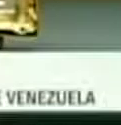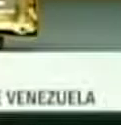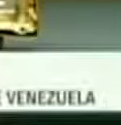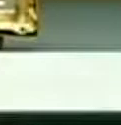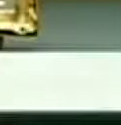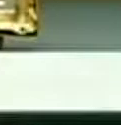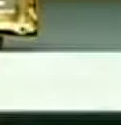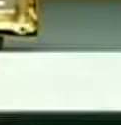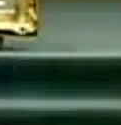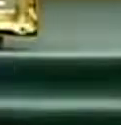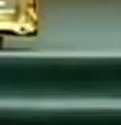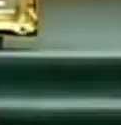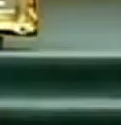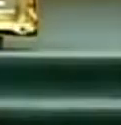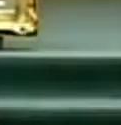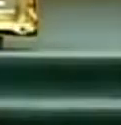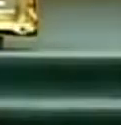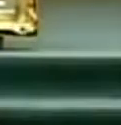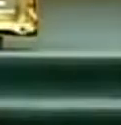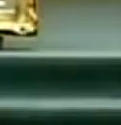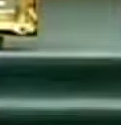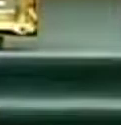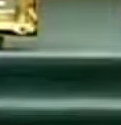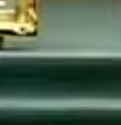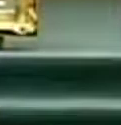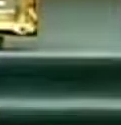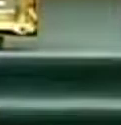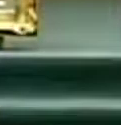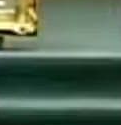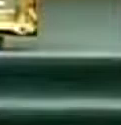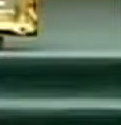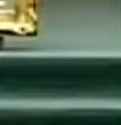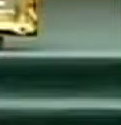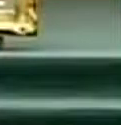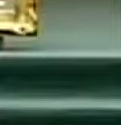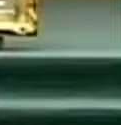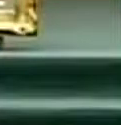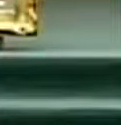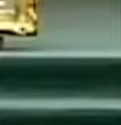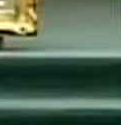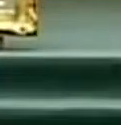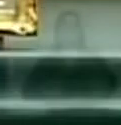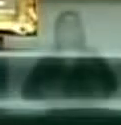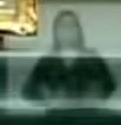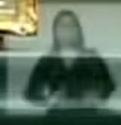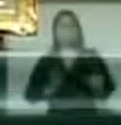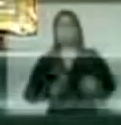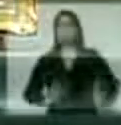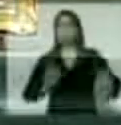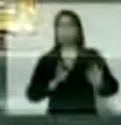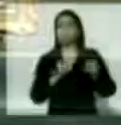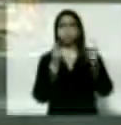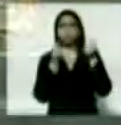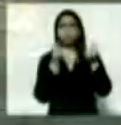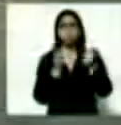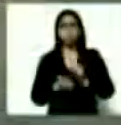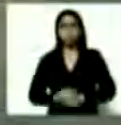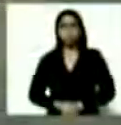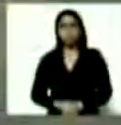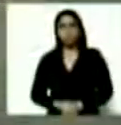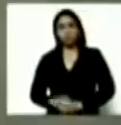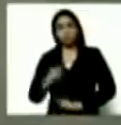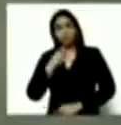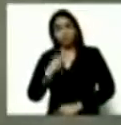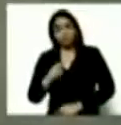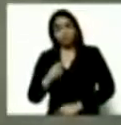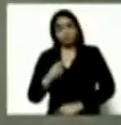Hoy ha sido una mañana, una tarde y una noche intensa para Venezuela. Se los